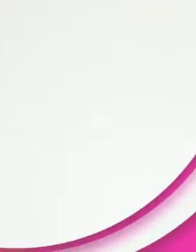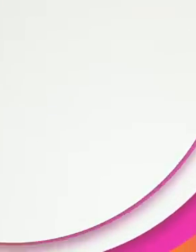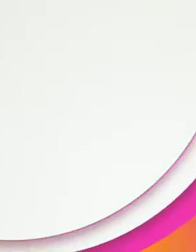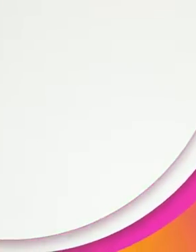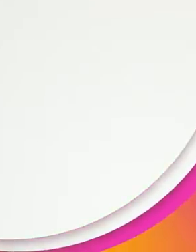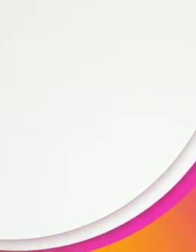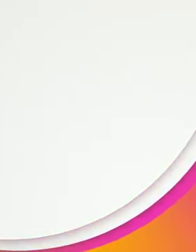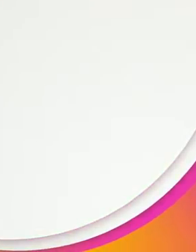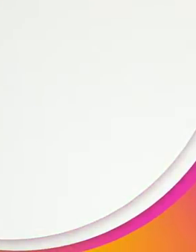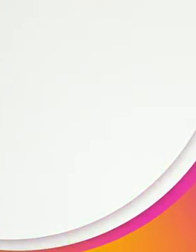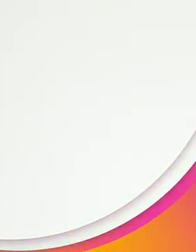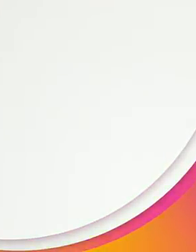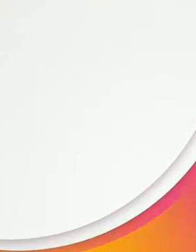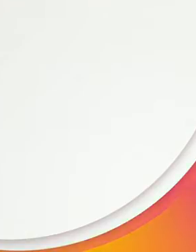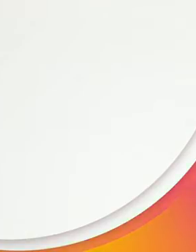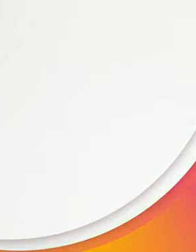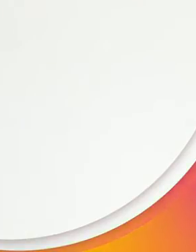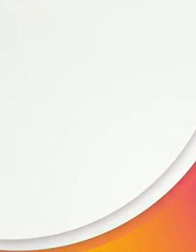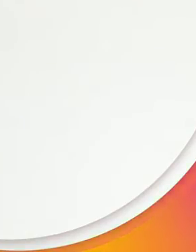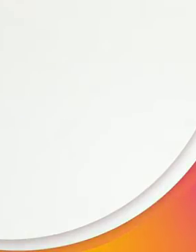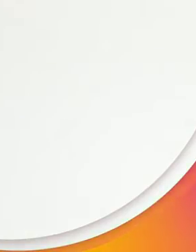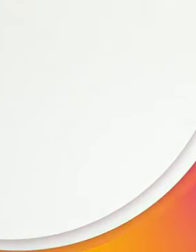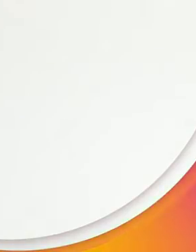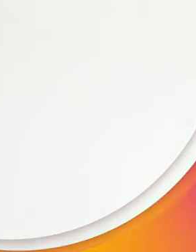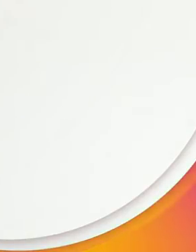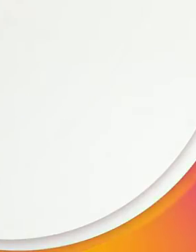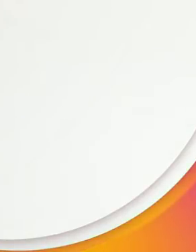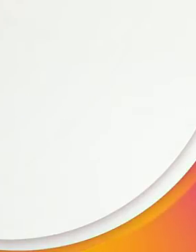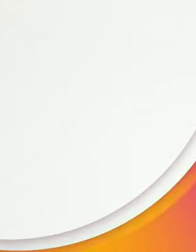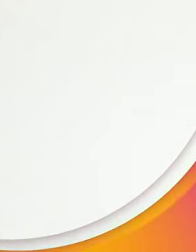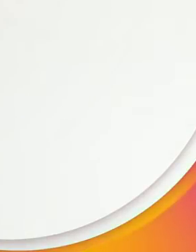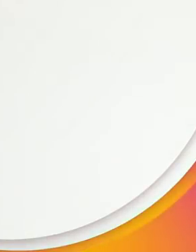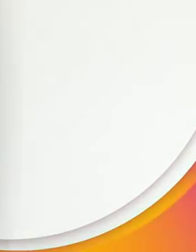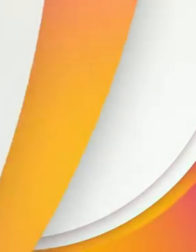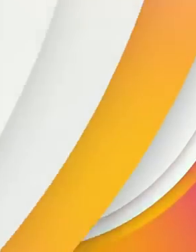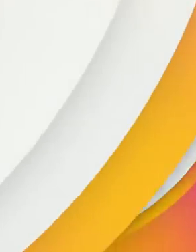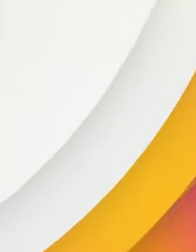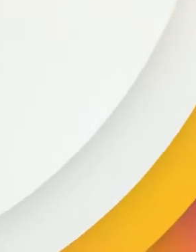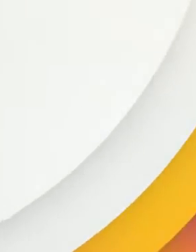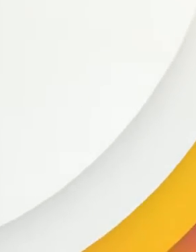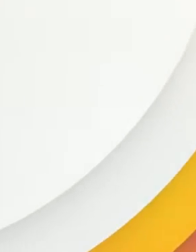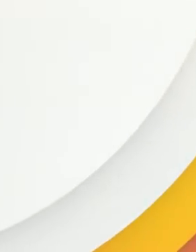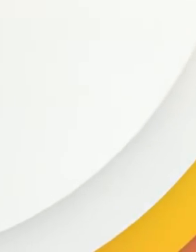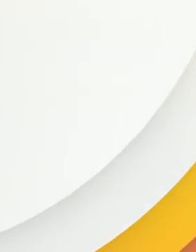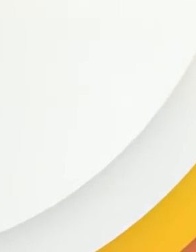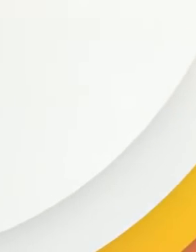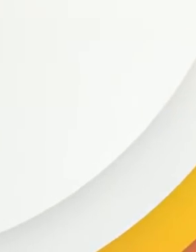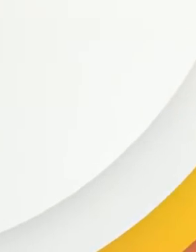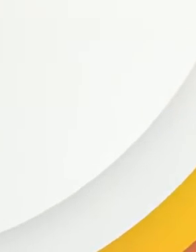TAP, Taller de Actores Profesionales. Lunes a viernes, 19 horas. Sábado, 20 horas.